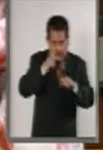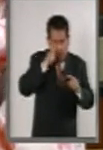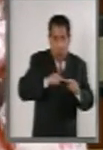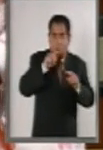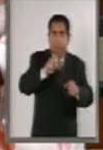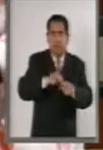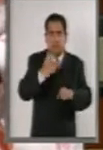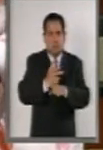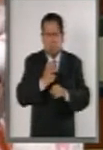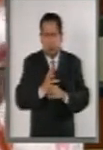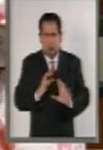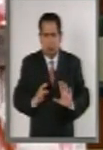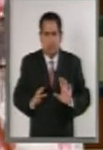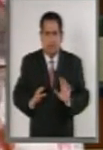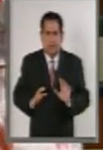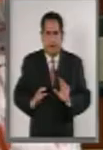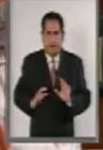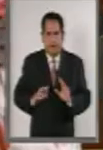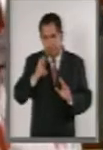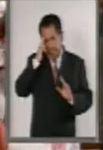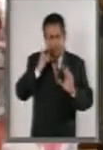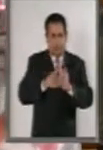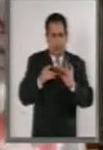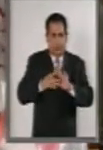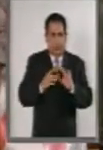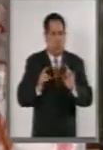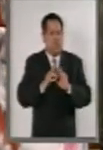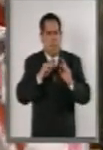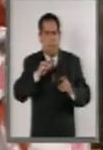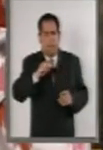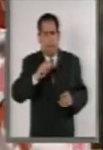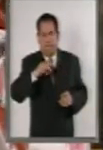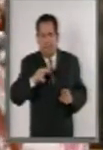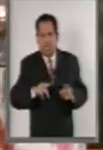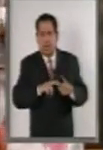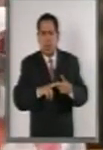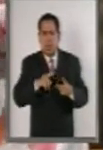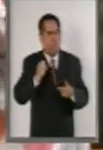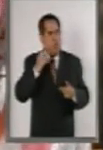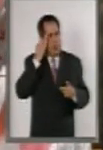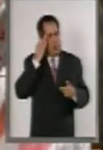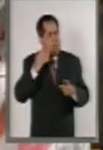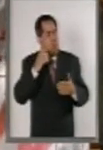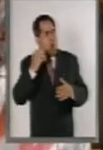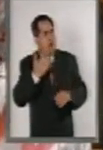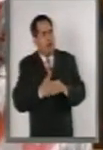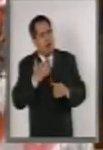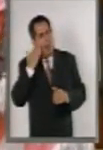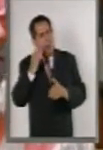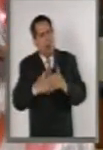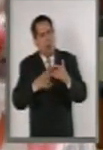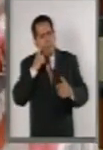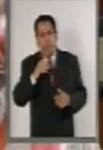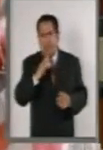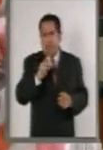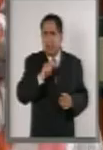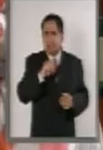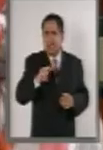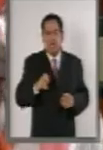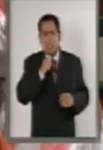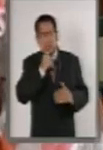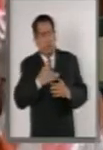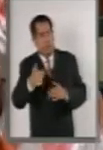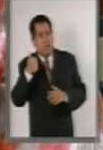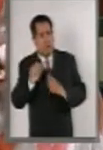Estados Unidos. Cuando sale Medina Mora, y el tiempo que se tarda para ser nombrado Miguel Basáñez,